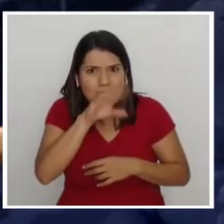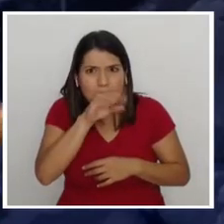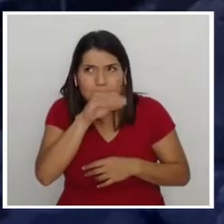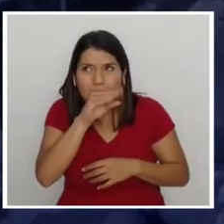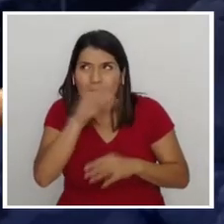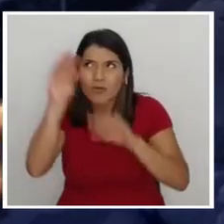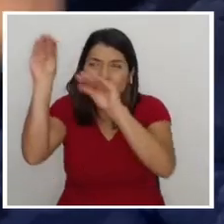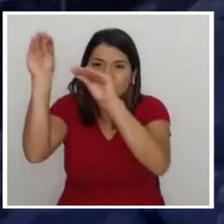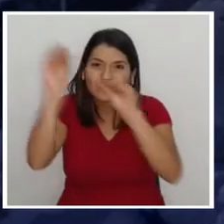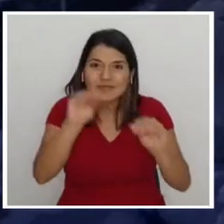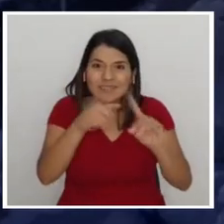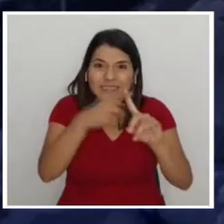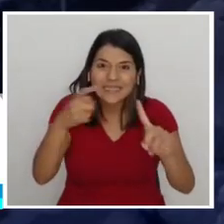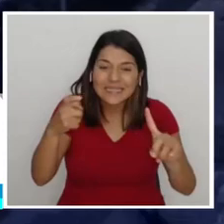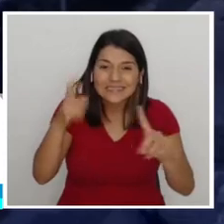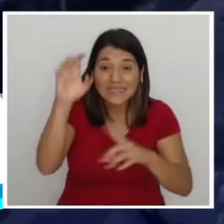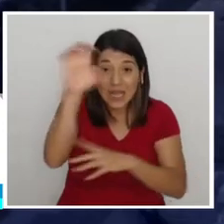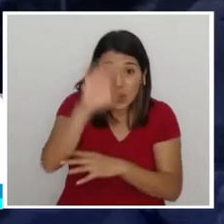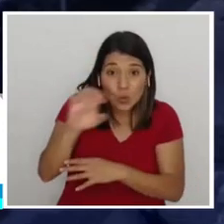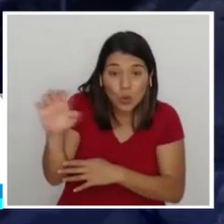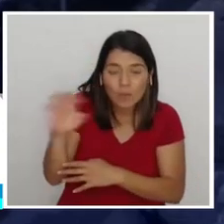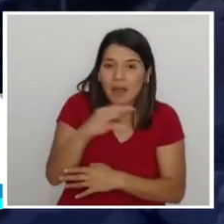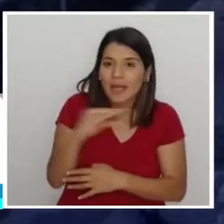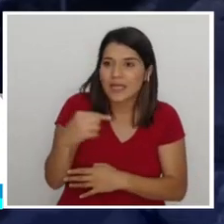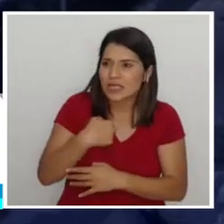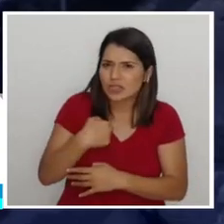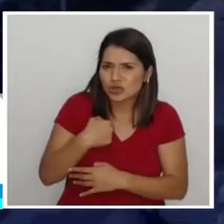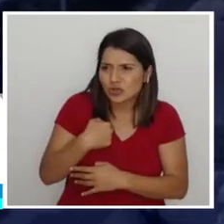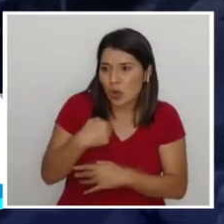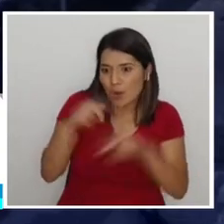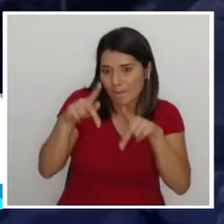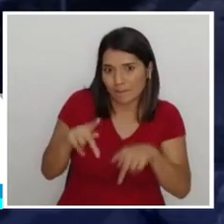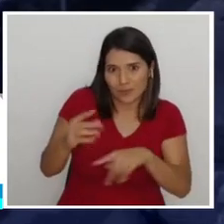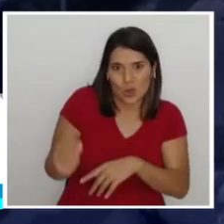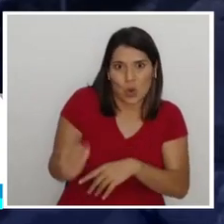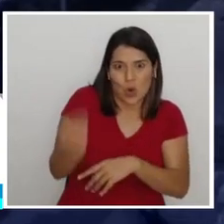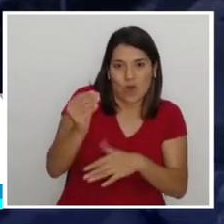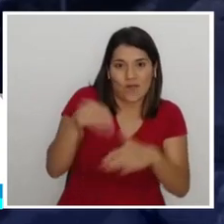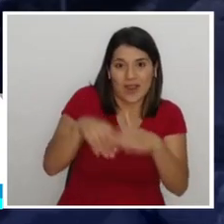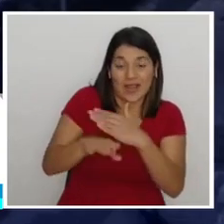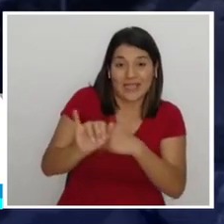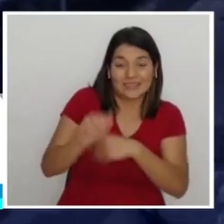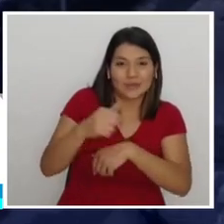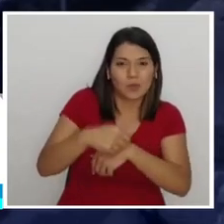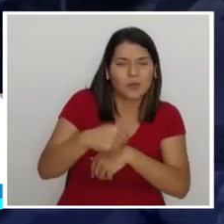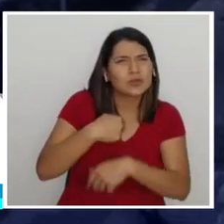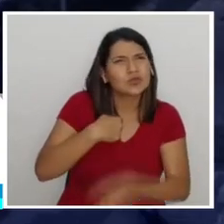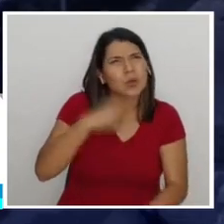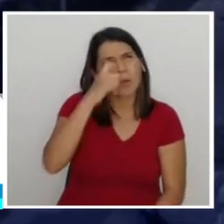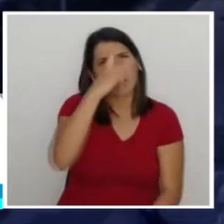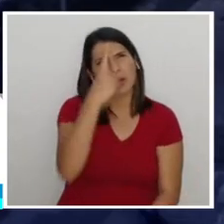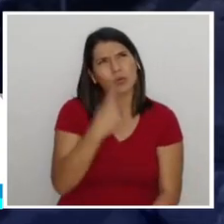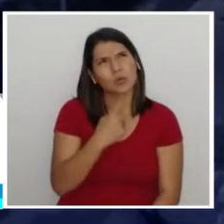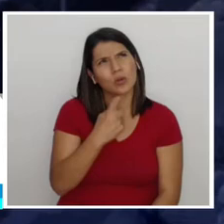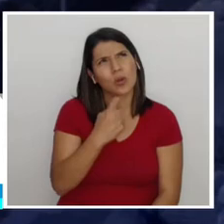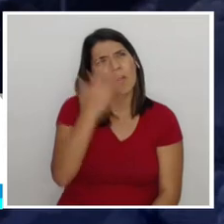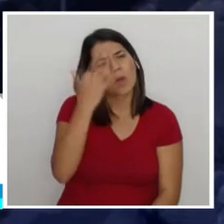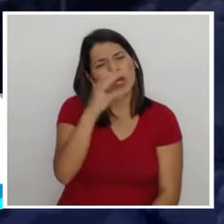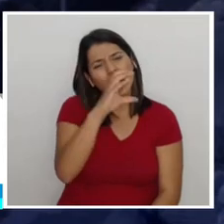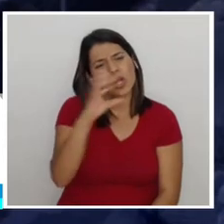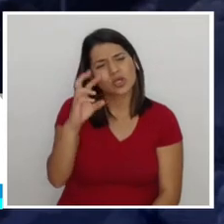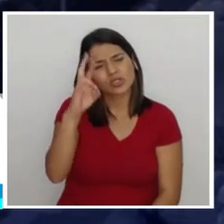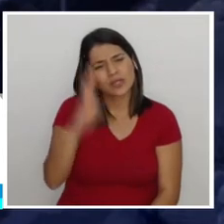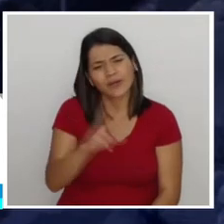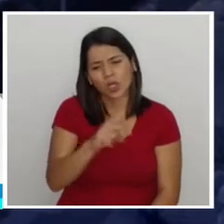siendo un socorrista joven en ese entonces, me pregunté por qué nosotros Costa Rica no tenemos perros de búsqueda y